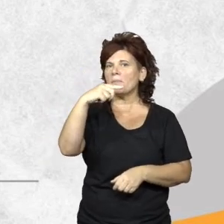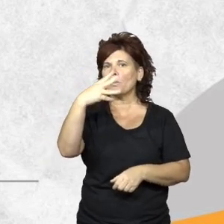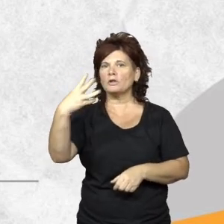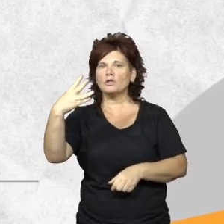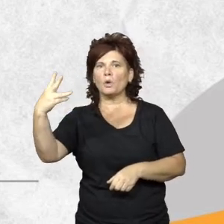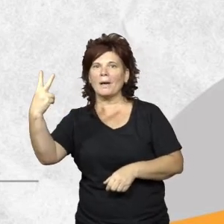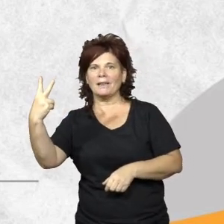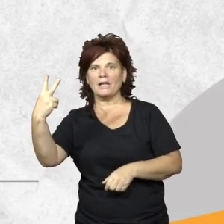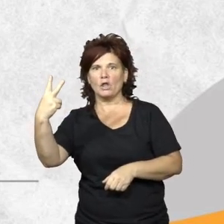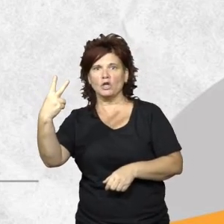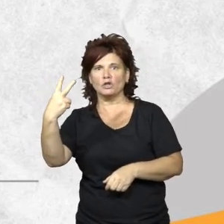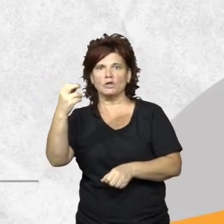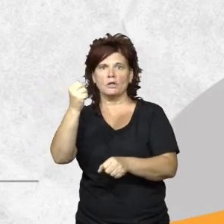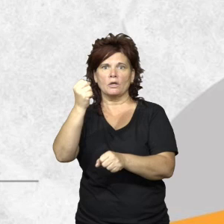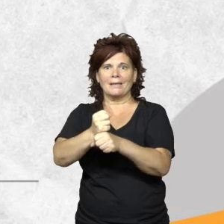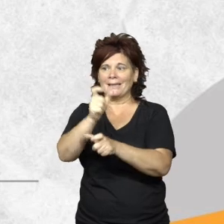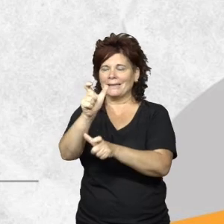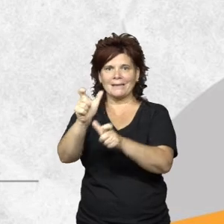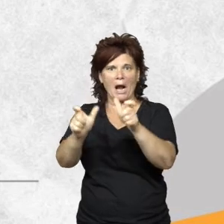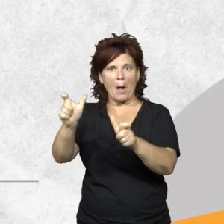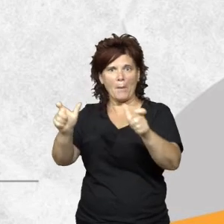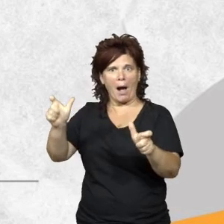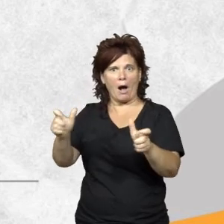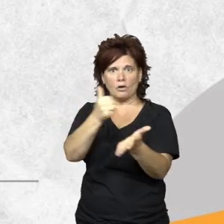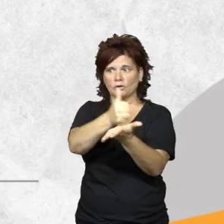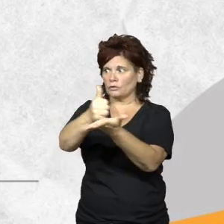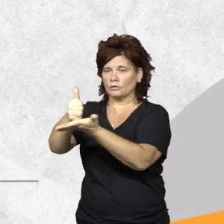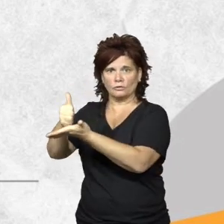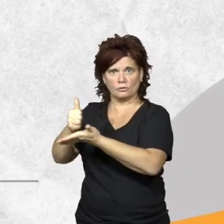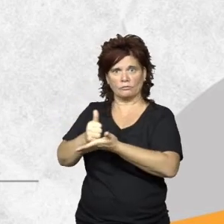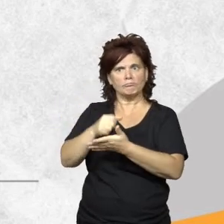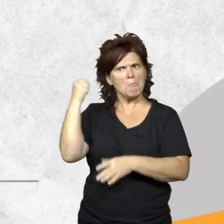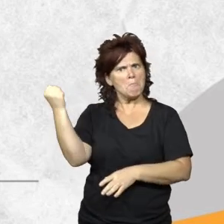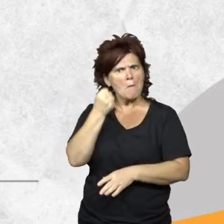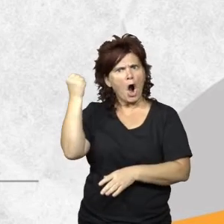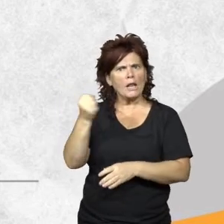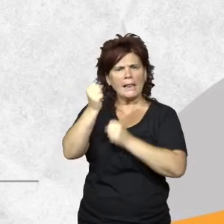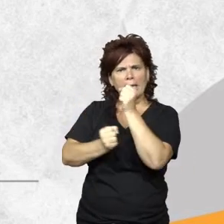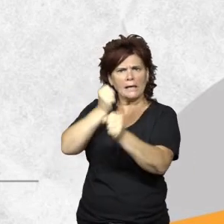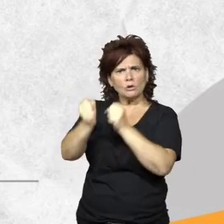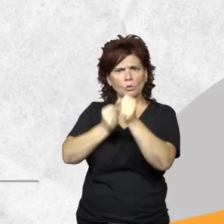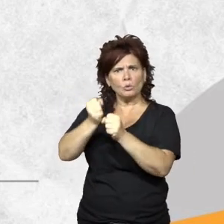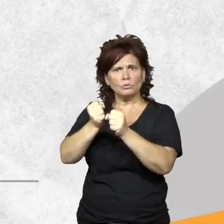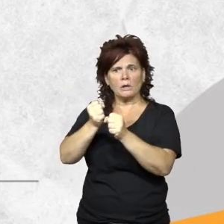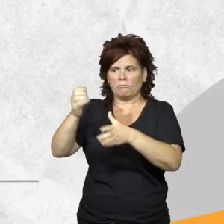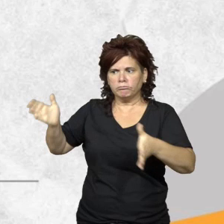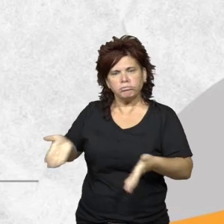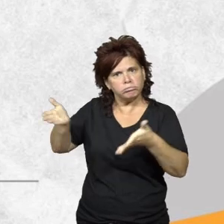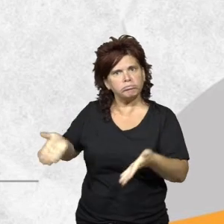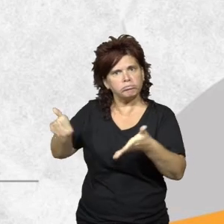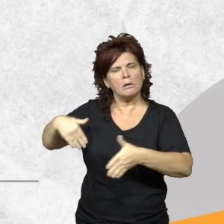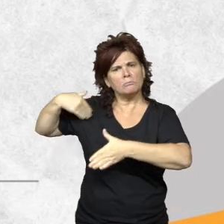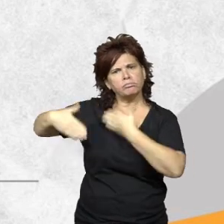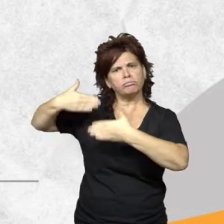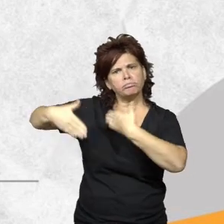11.446 puestos de trabajo. Esto quiere decir la importancia entonces que fue la industria para el desarrollo de la provincia